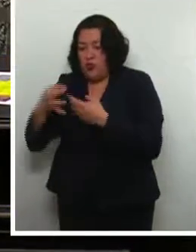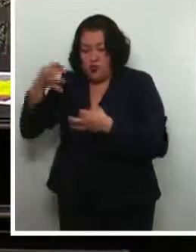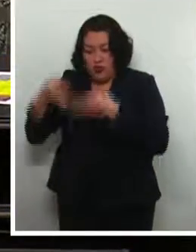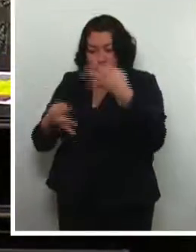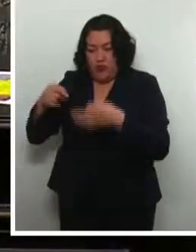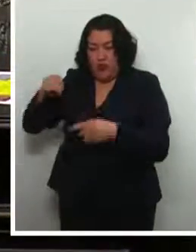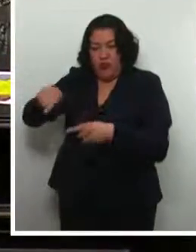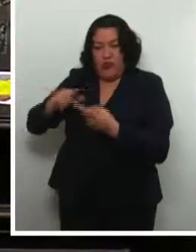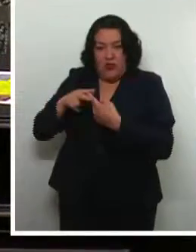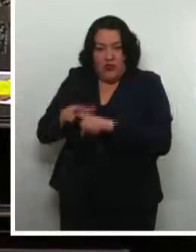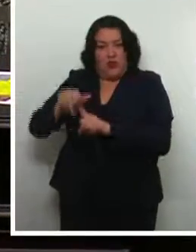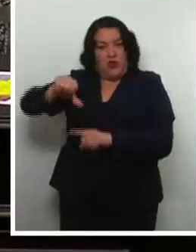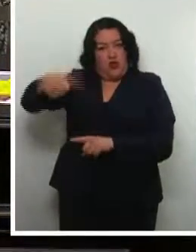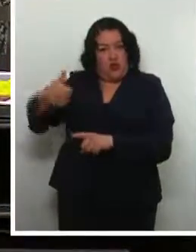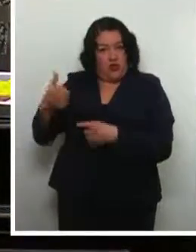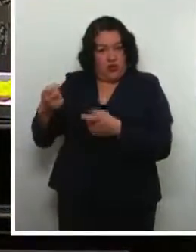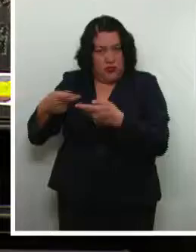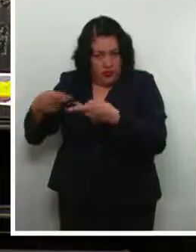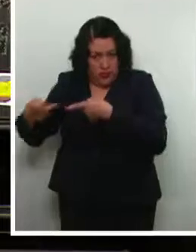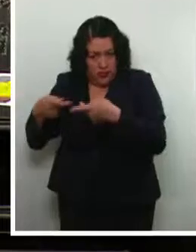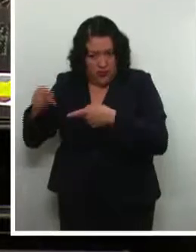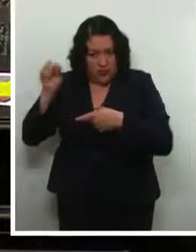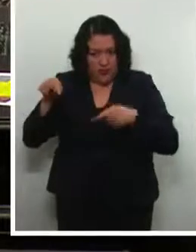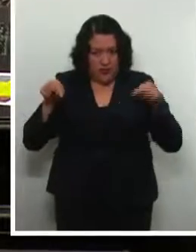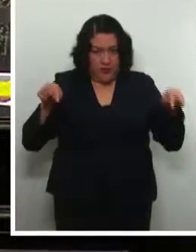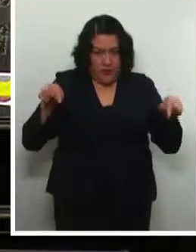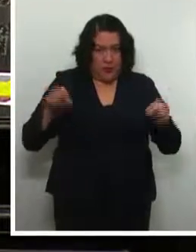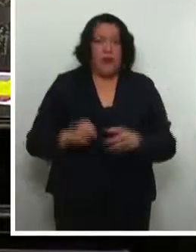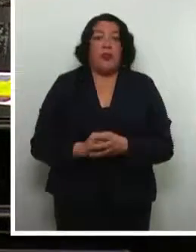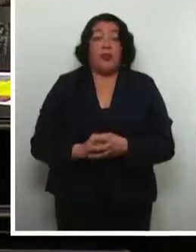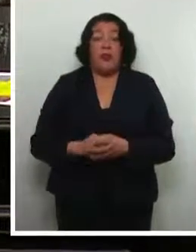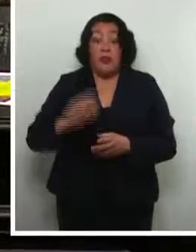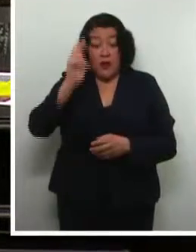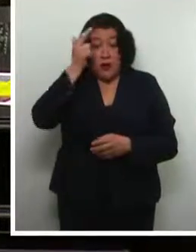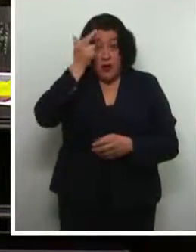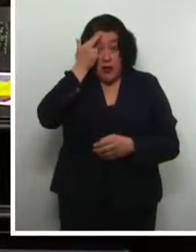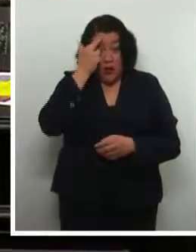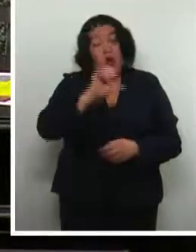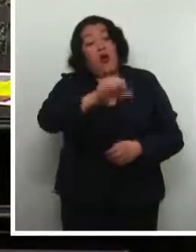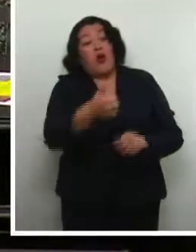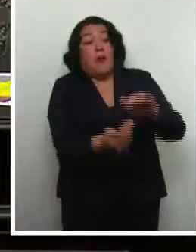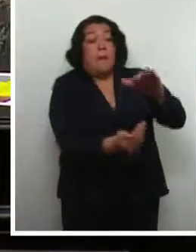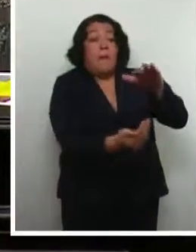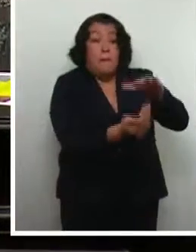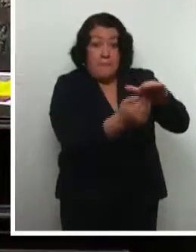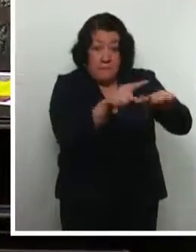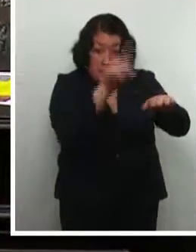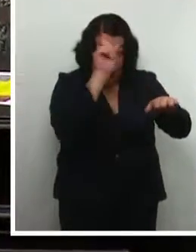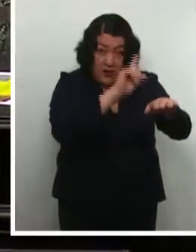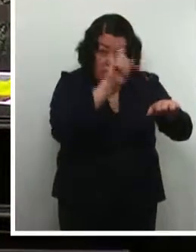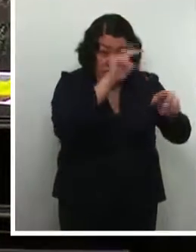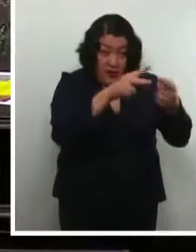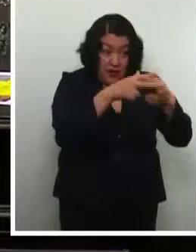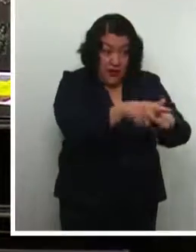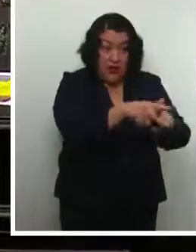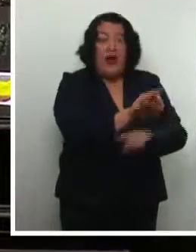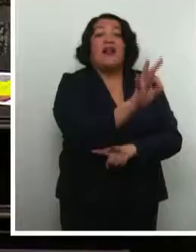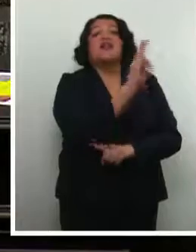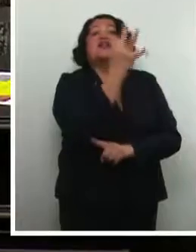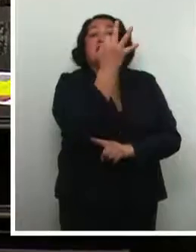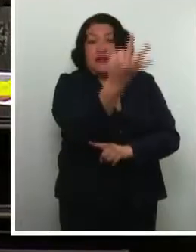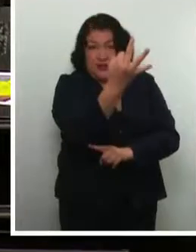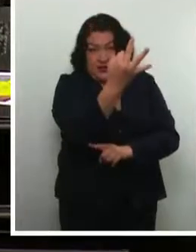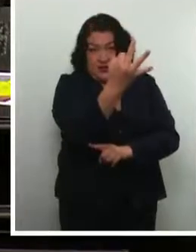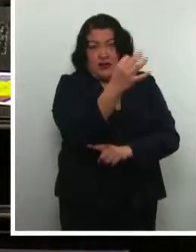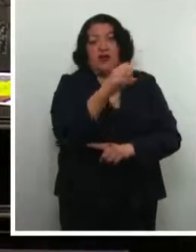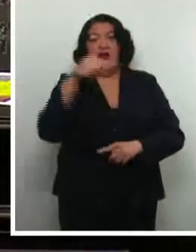Justicia a las 11 horas, que la mesa de consulta sesionará a las 15 horas